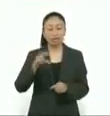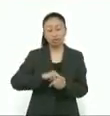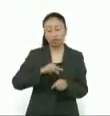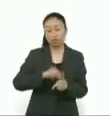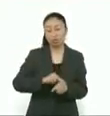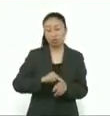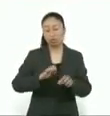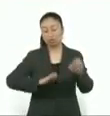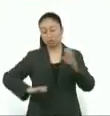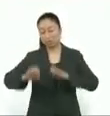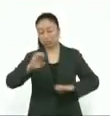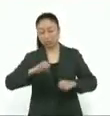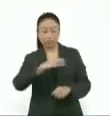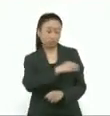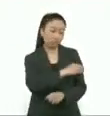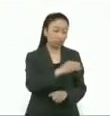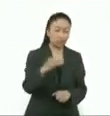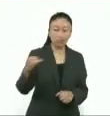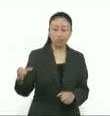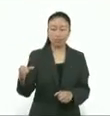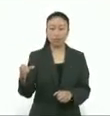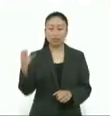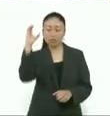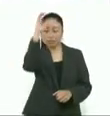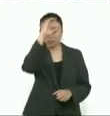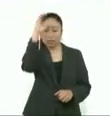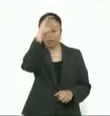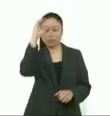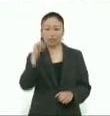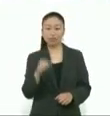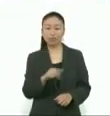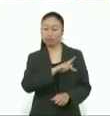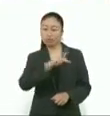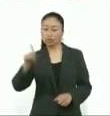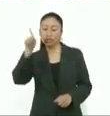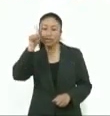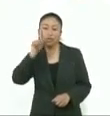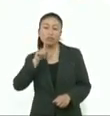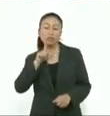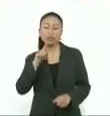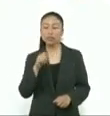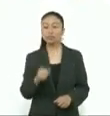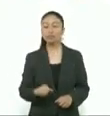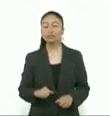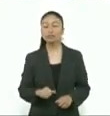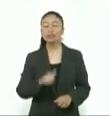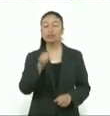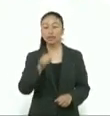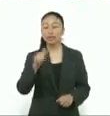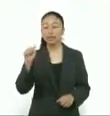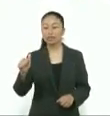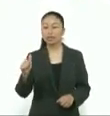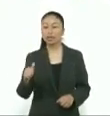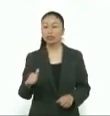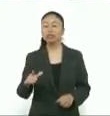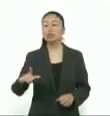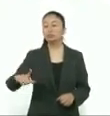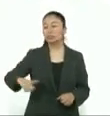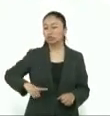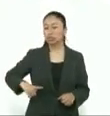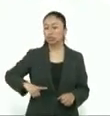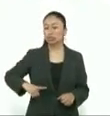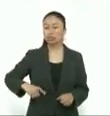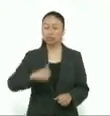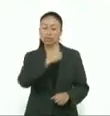empresarias, campesinas, científicas, a las que nos fue confiado el privilegio de gobernar